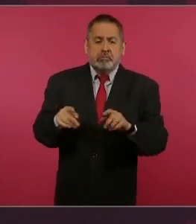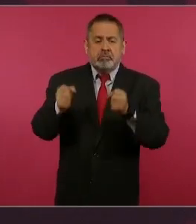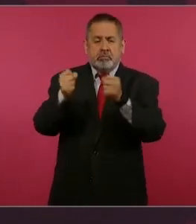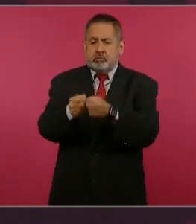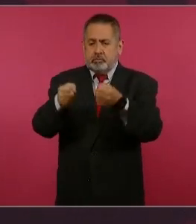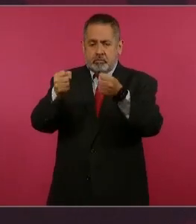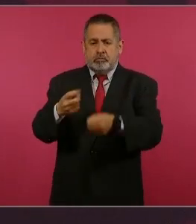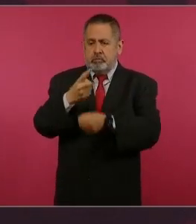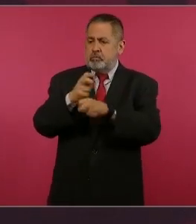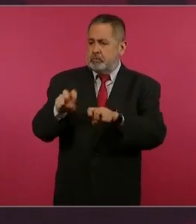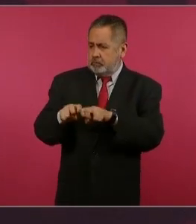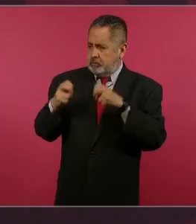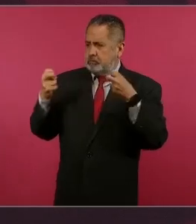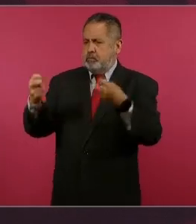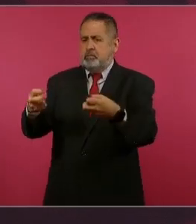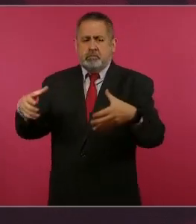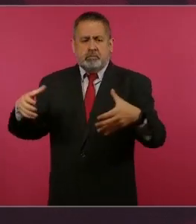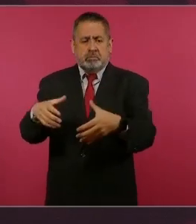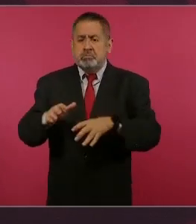seguridad,